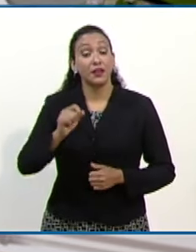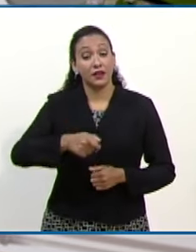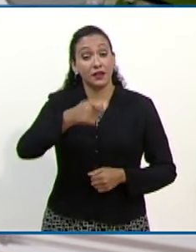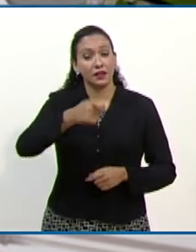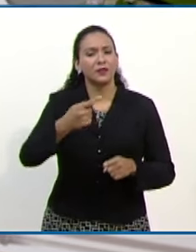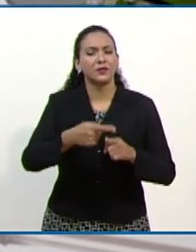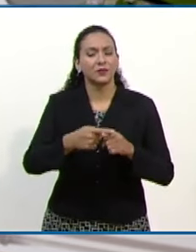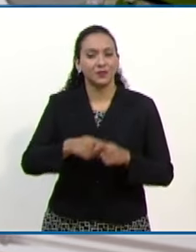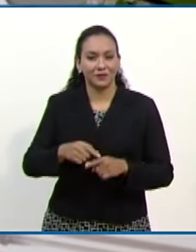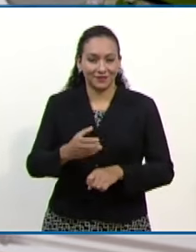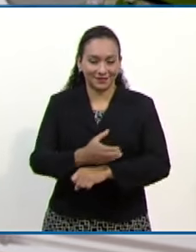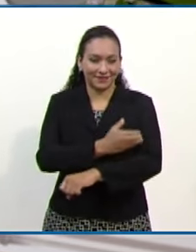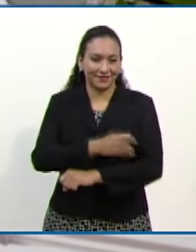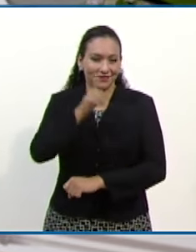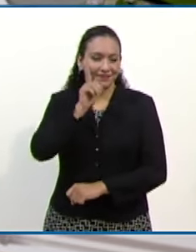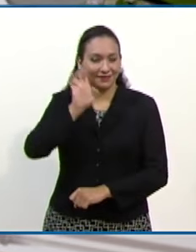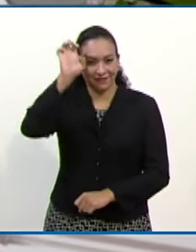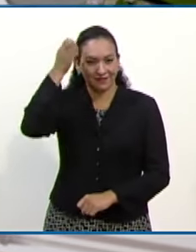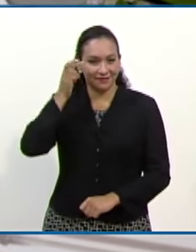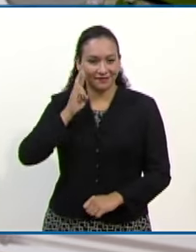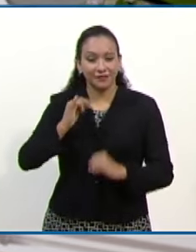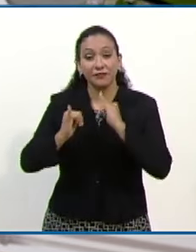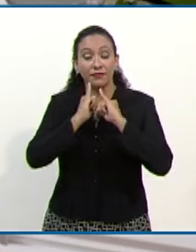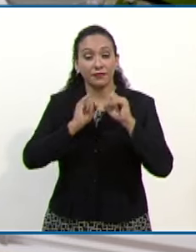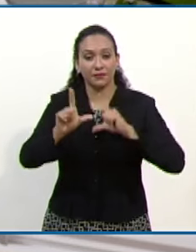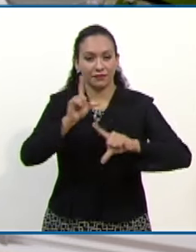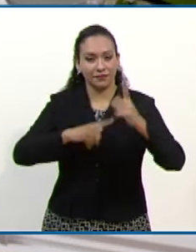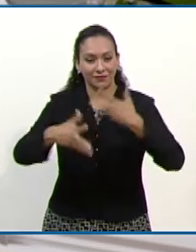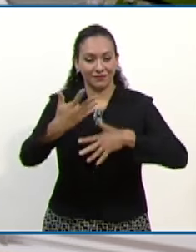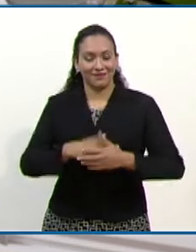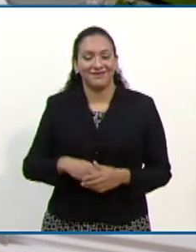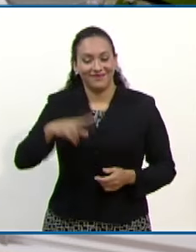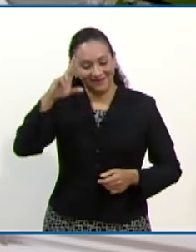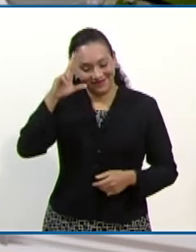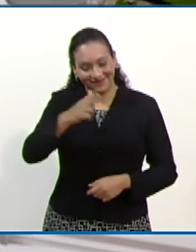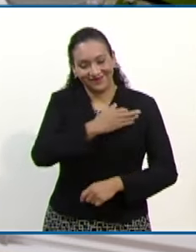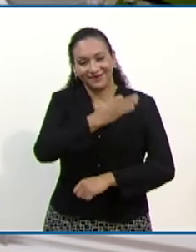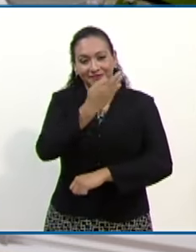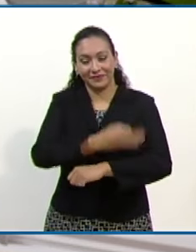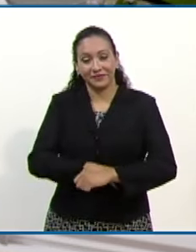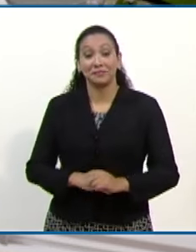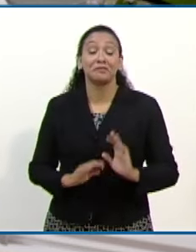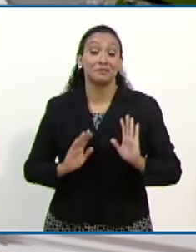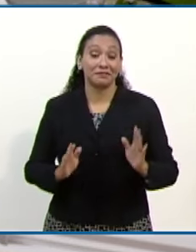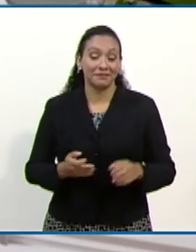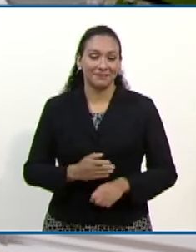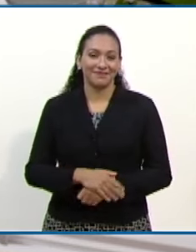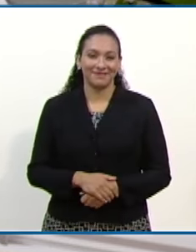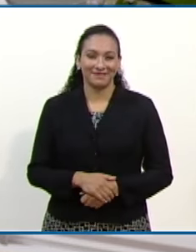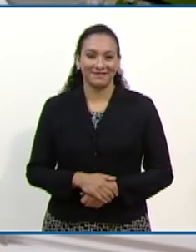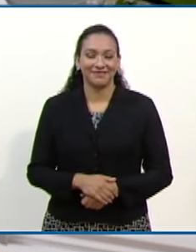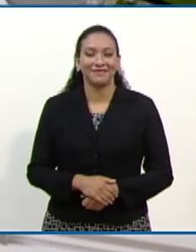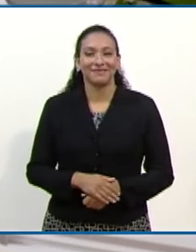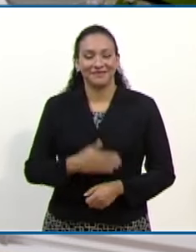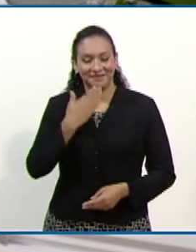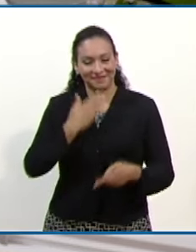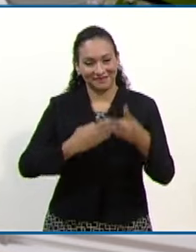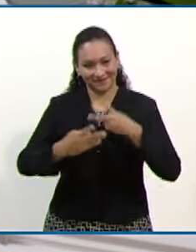a mi compañera Eusiri Rostro, quien nos acompaña en la interpretación en lengua de señas mexicana. Eusiris,